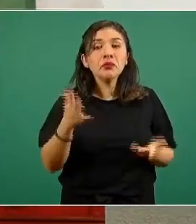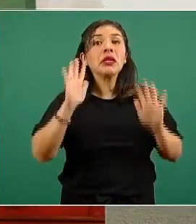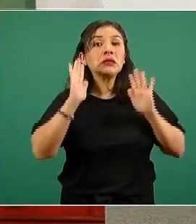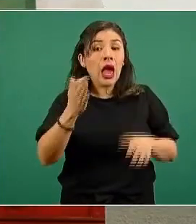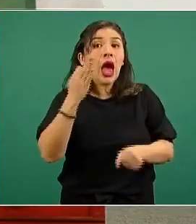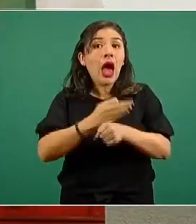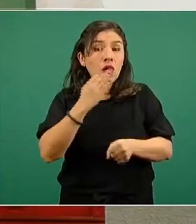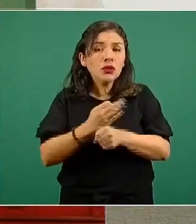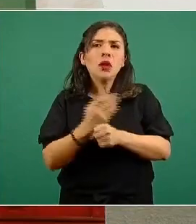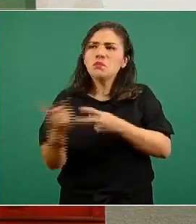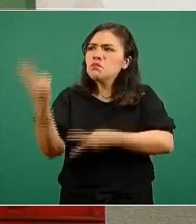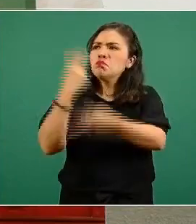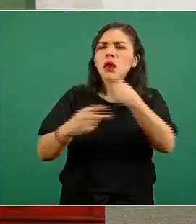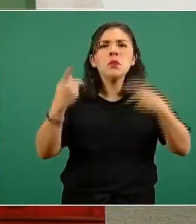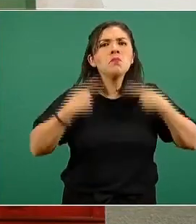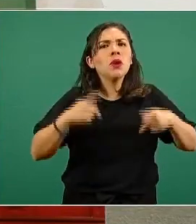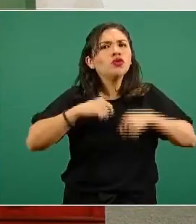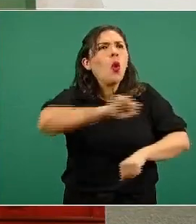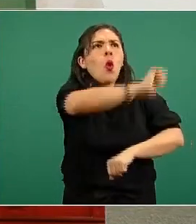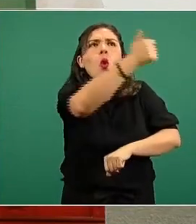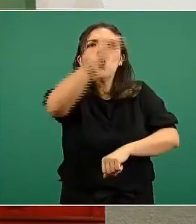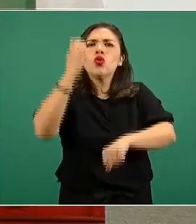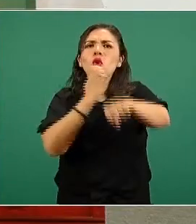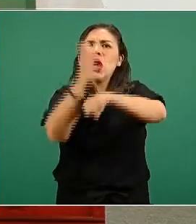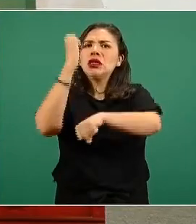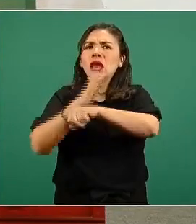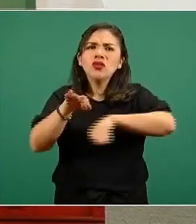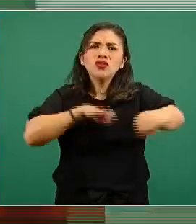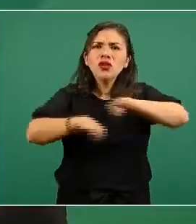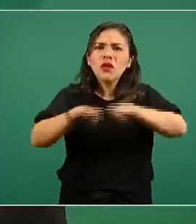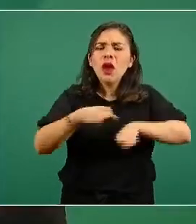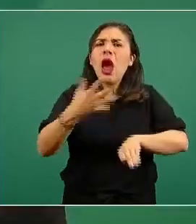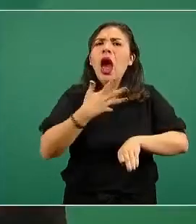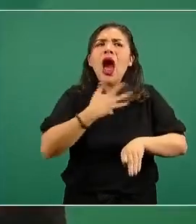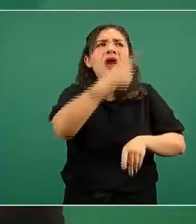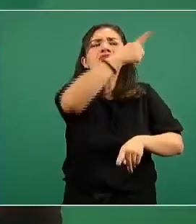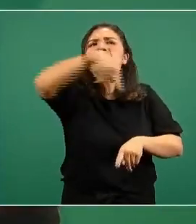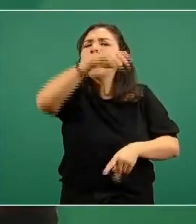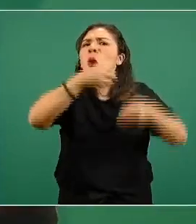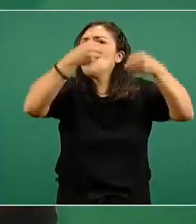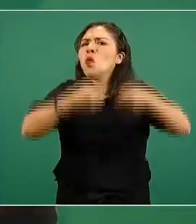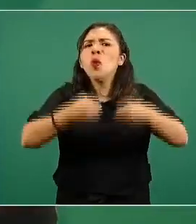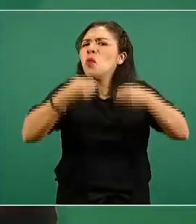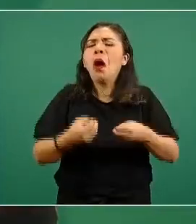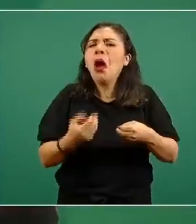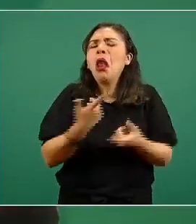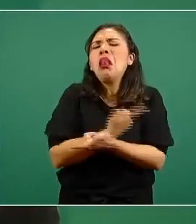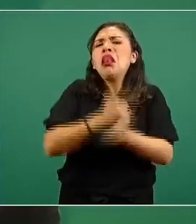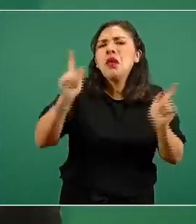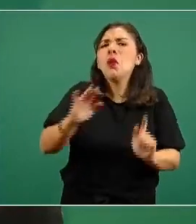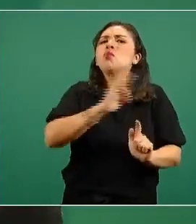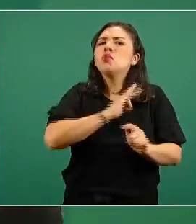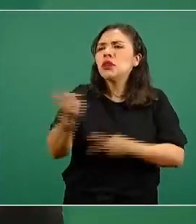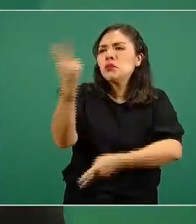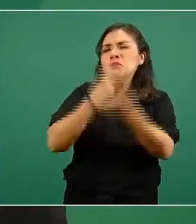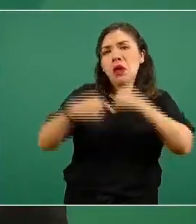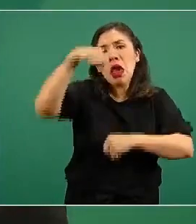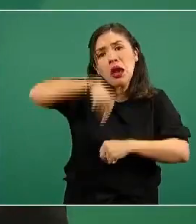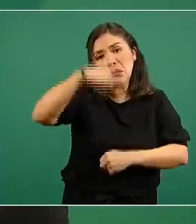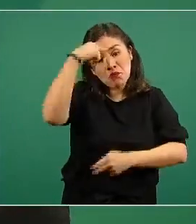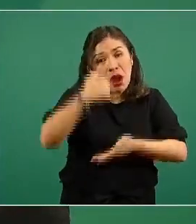llegando también personal de salud de otros estados de la República que tienen menor actividad epidémica para